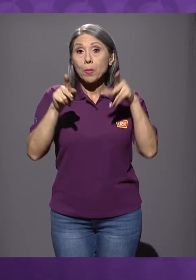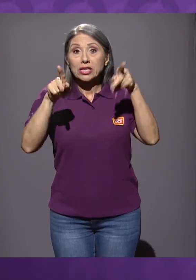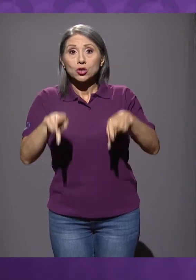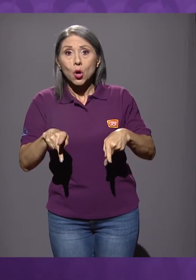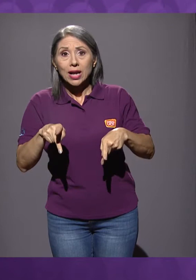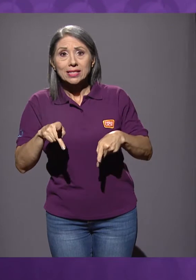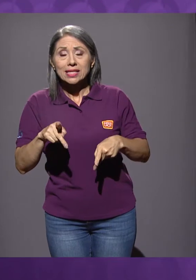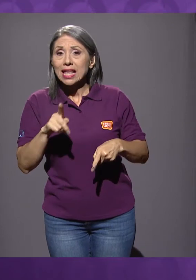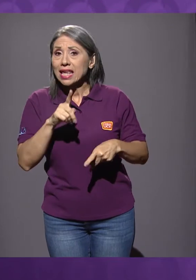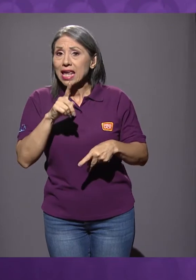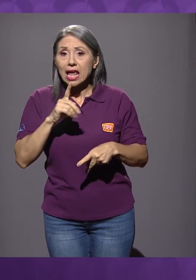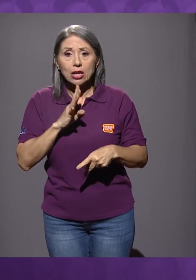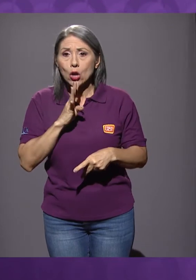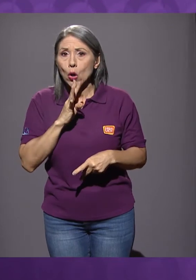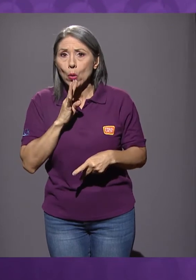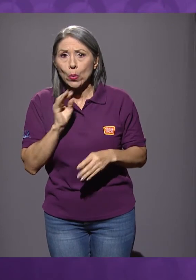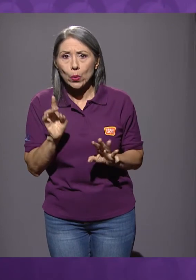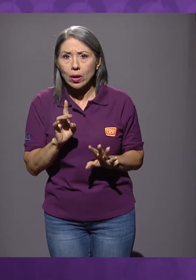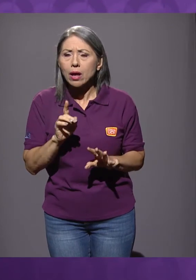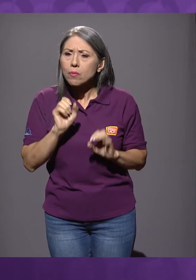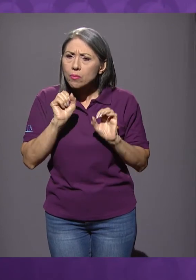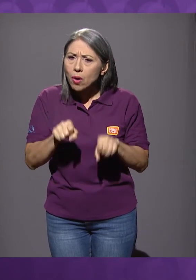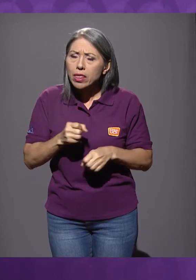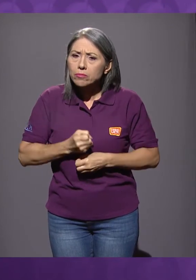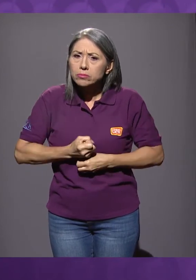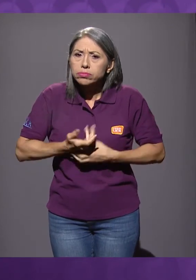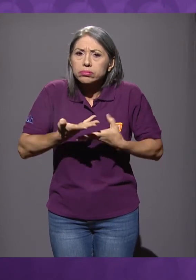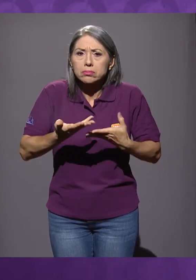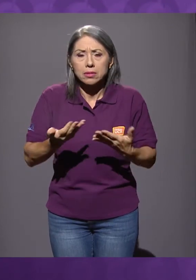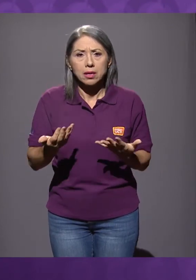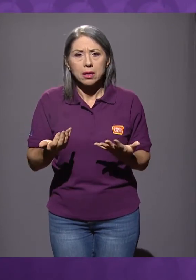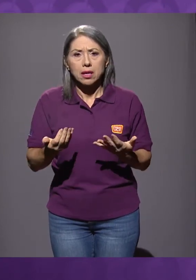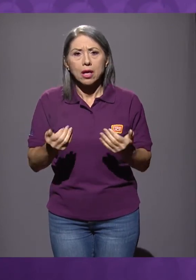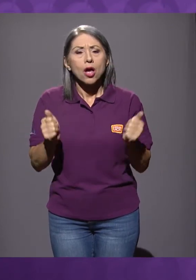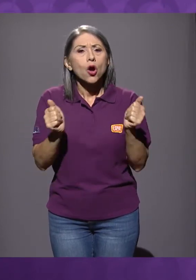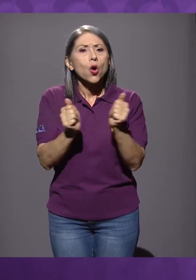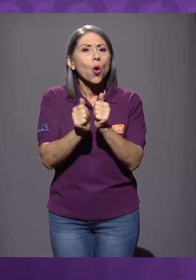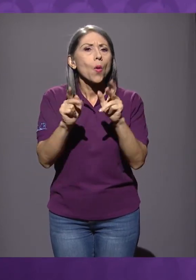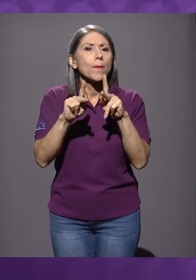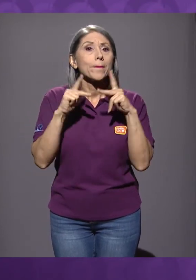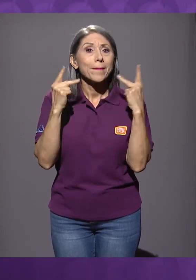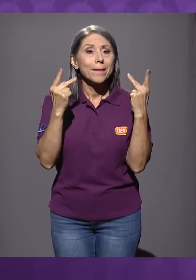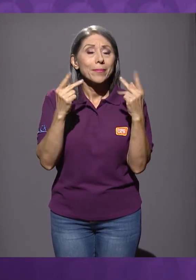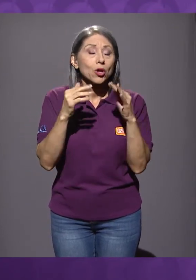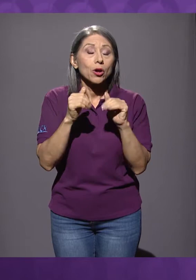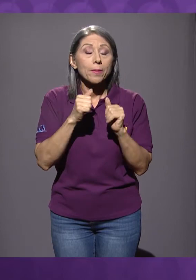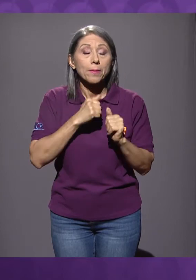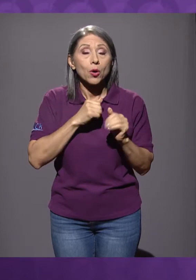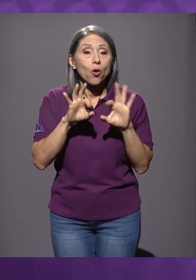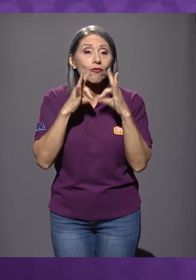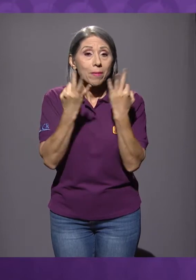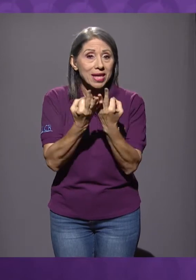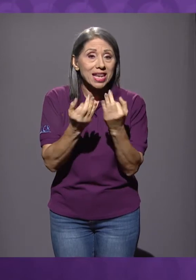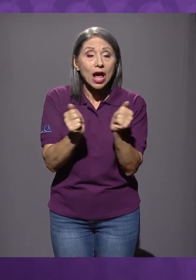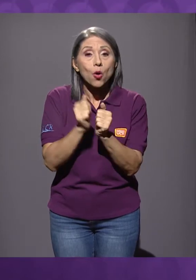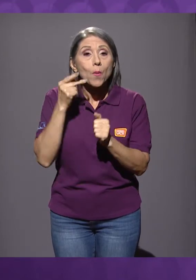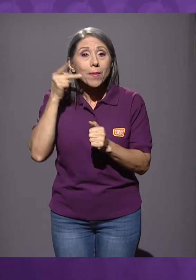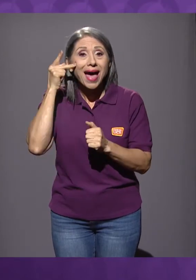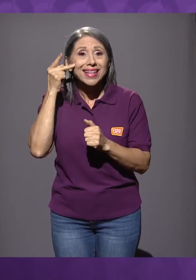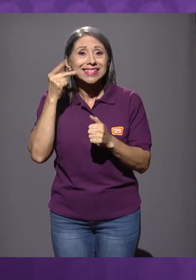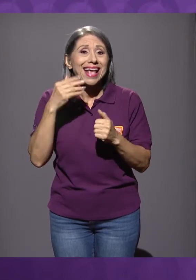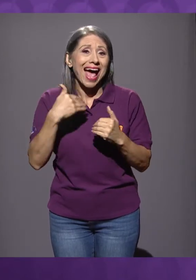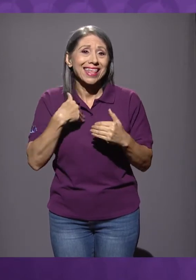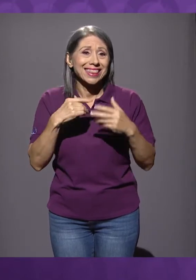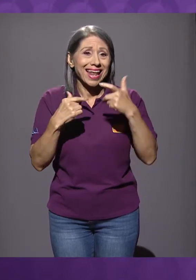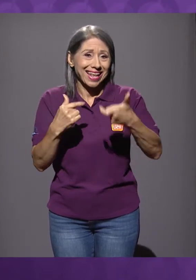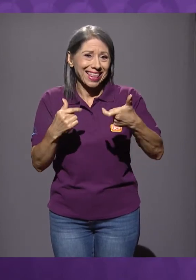verbalización. Con los padres a veces o con la familia puede haber unas tarjetas de 3 colores diferentes. Cuando